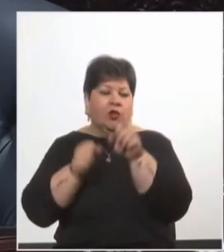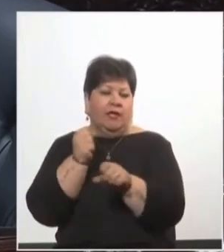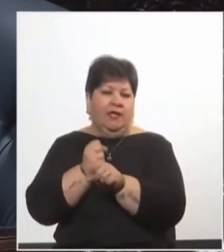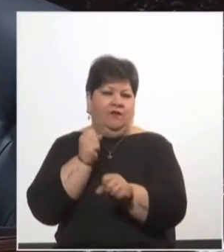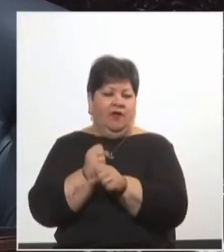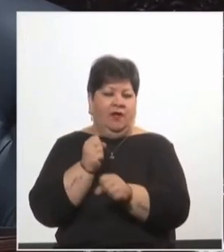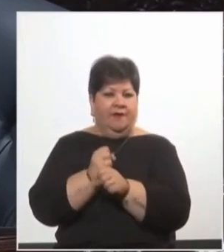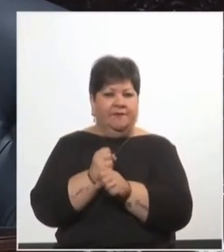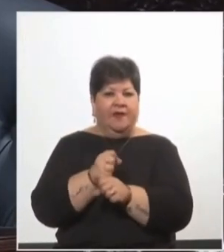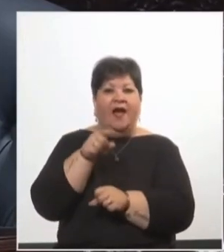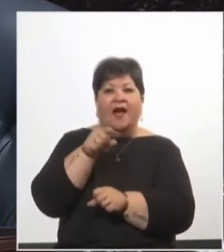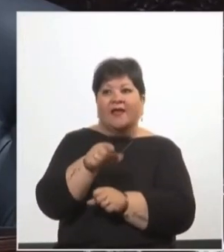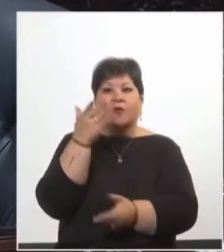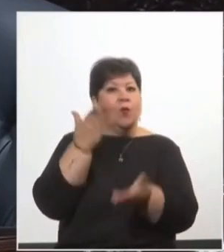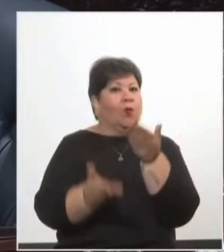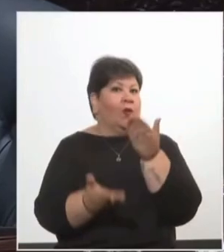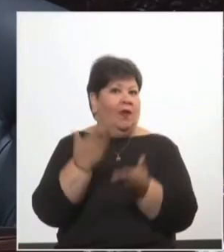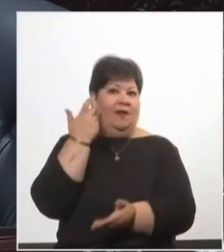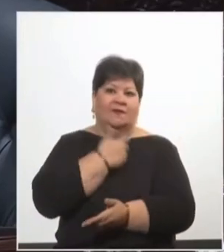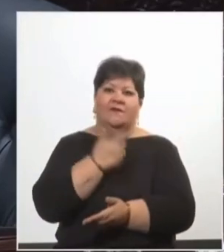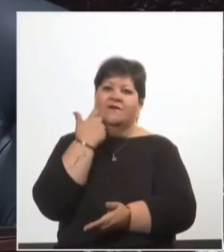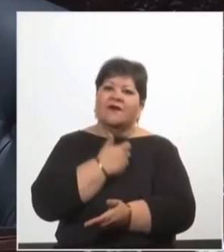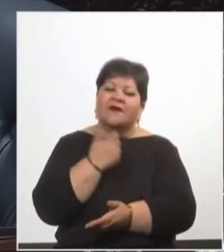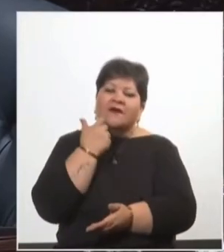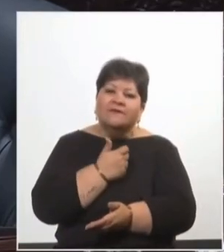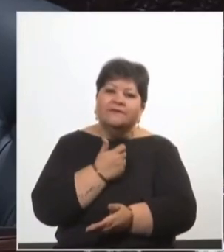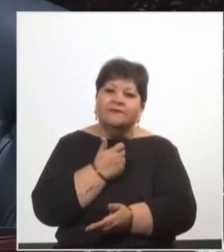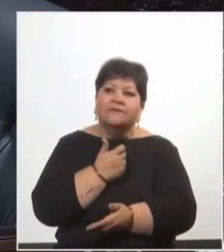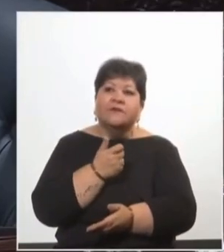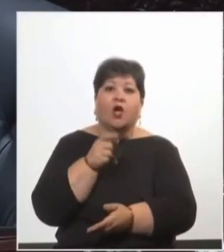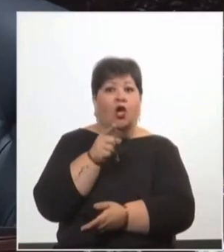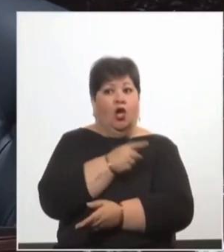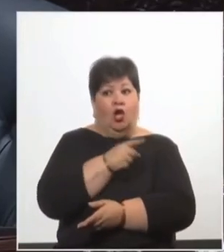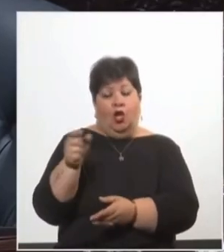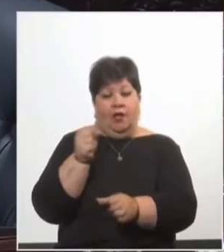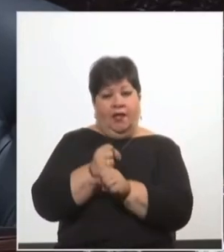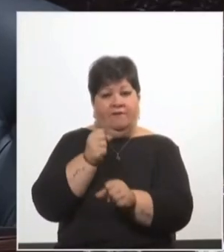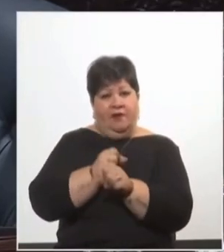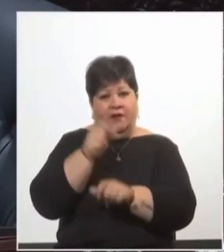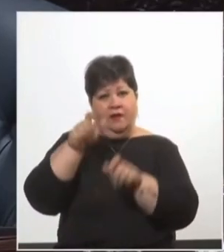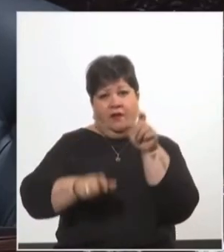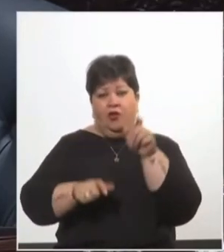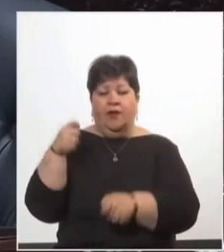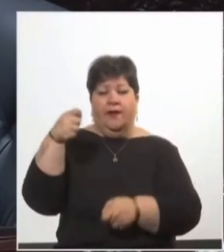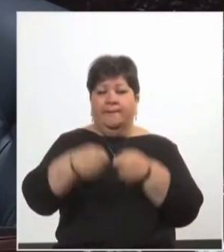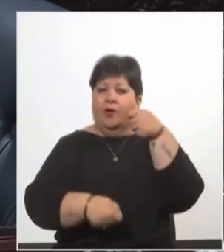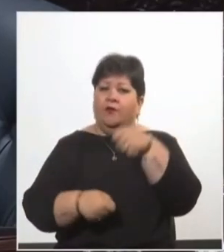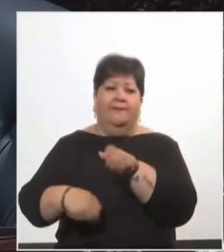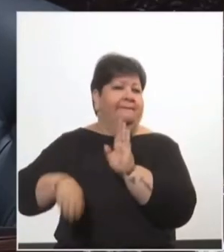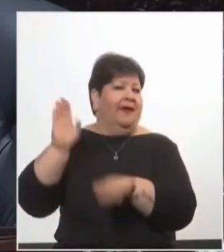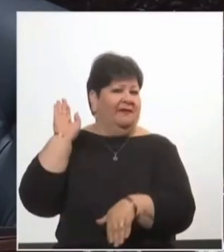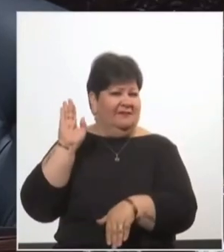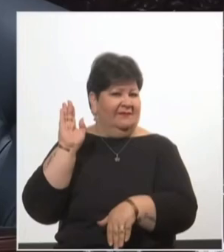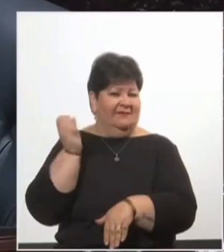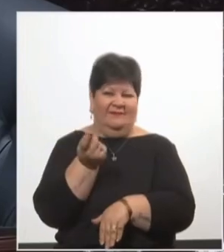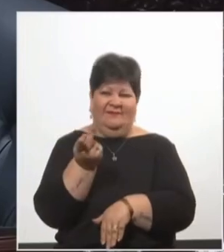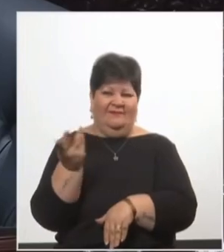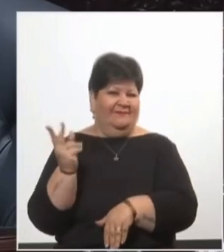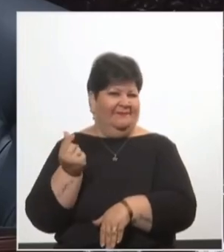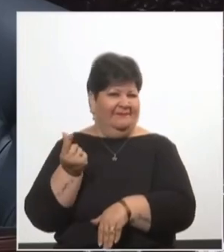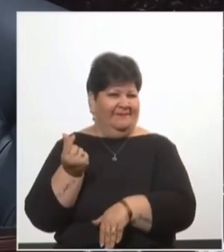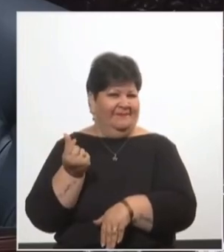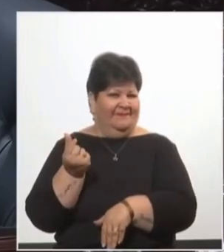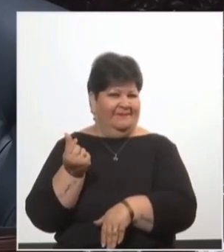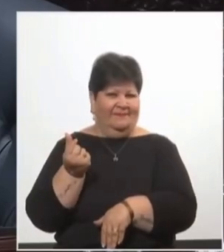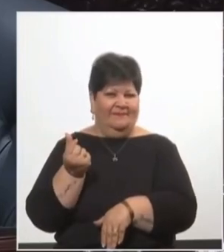donde vemos la mayor injusticia. Acá son los trabajadores los que aportan más y más